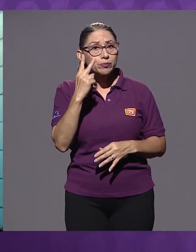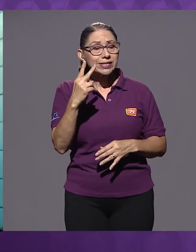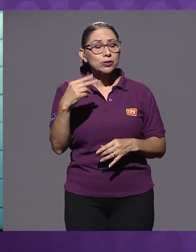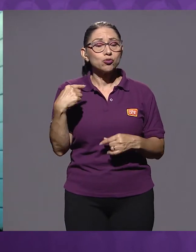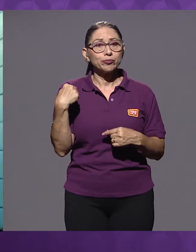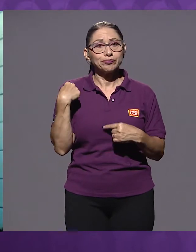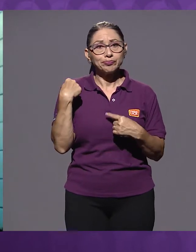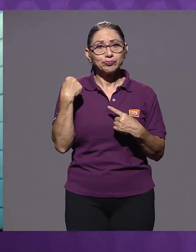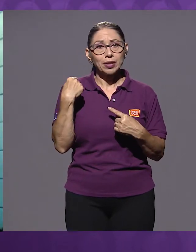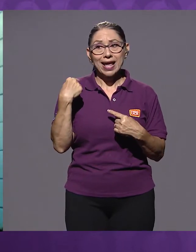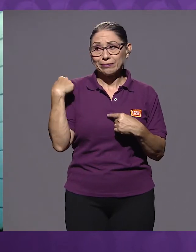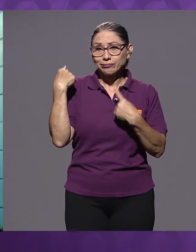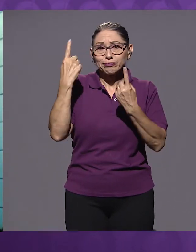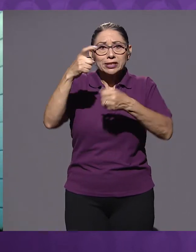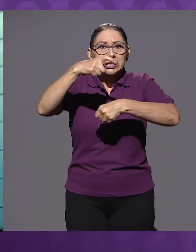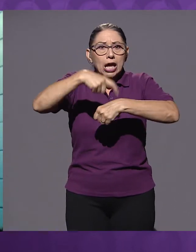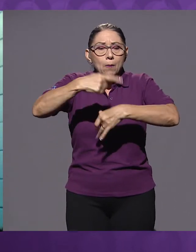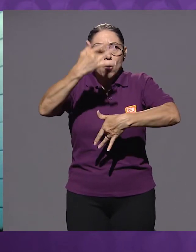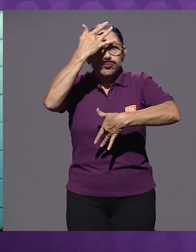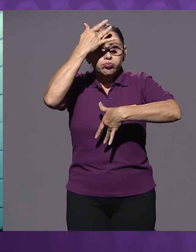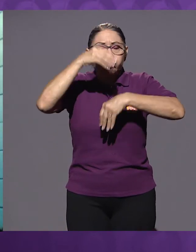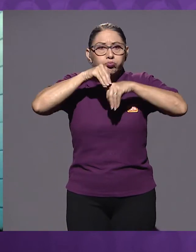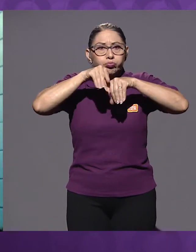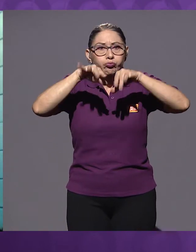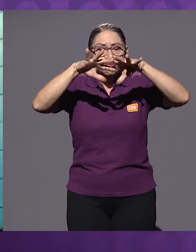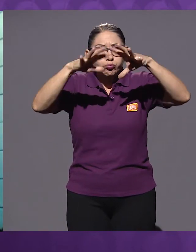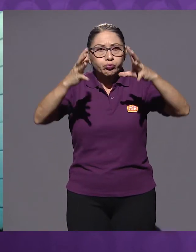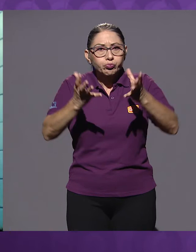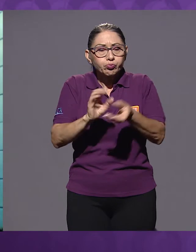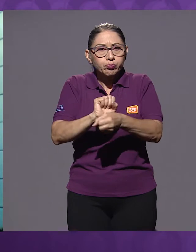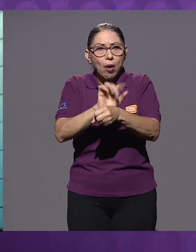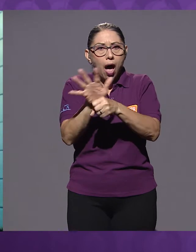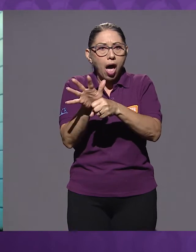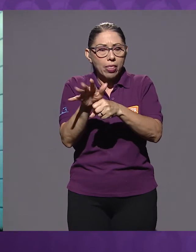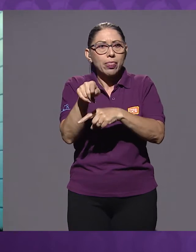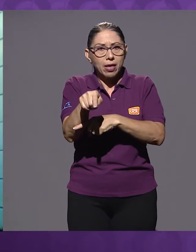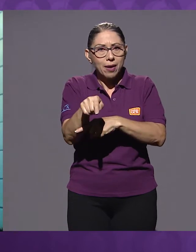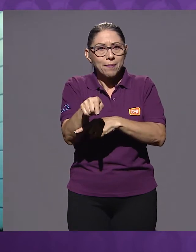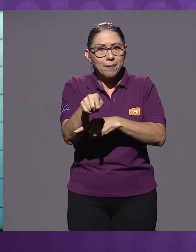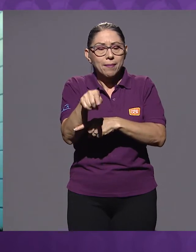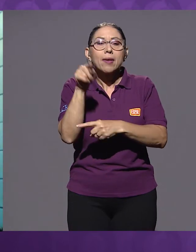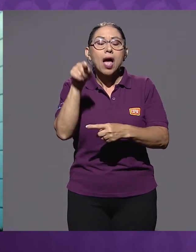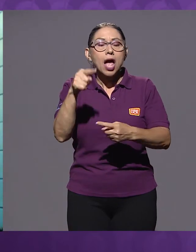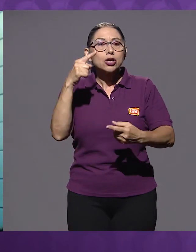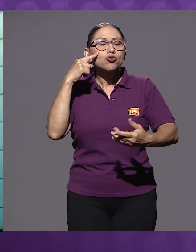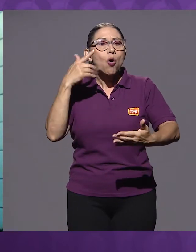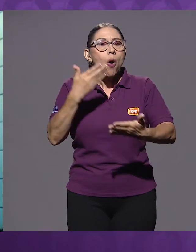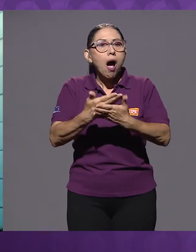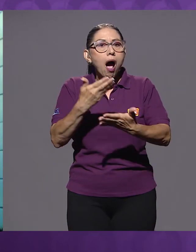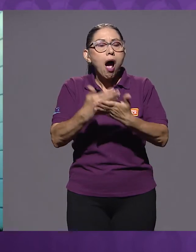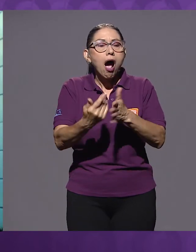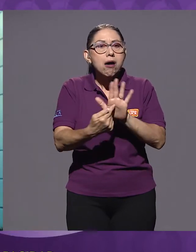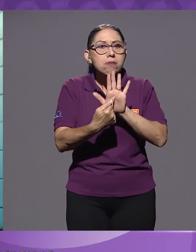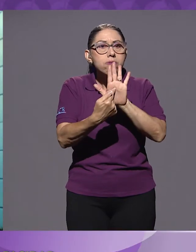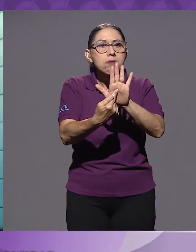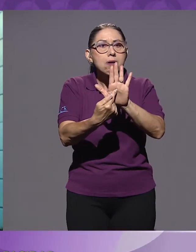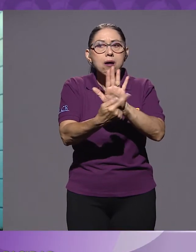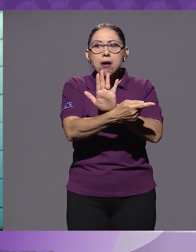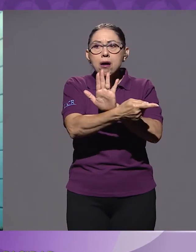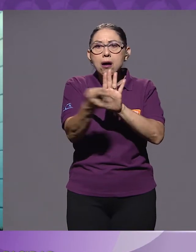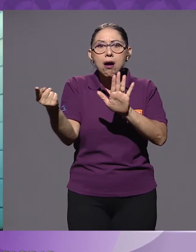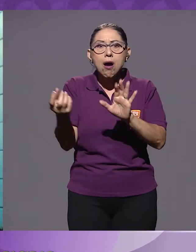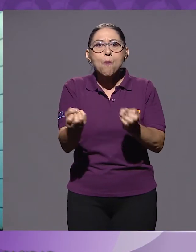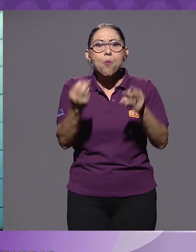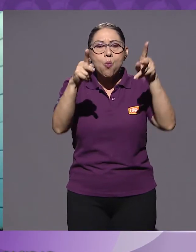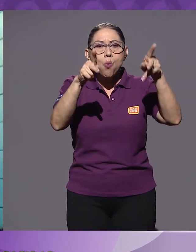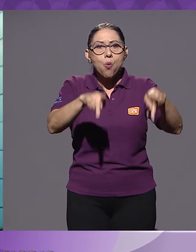lo que fue esta pandemia, que dejó de ver, ¿verdad?, que mucha población con